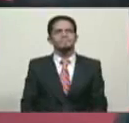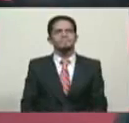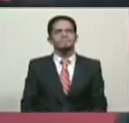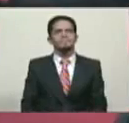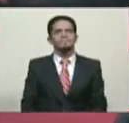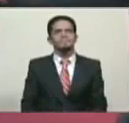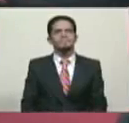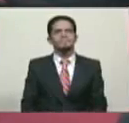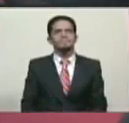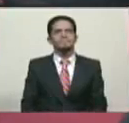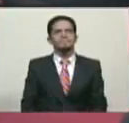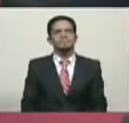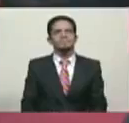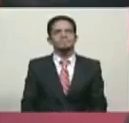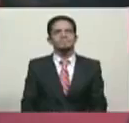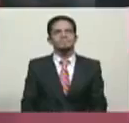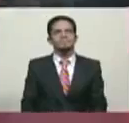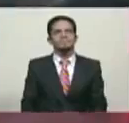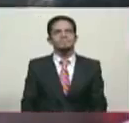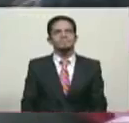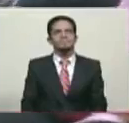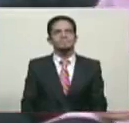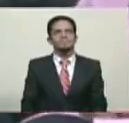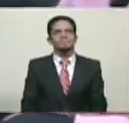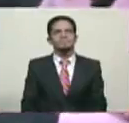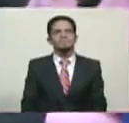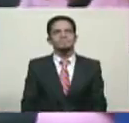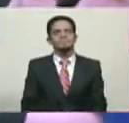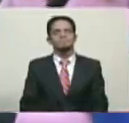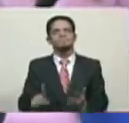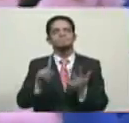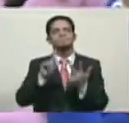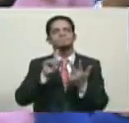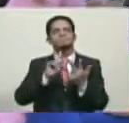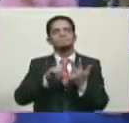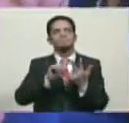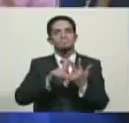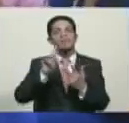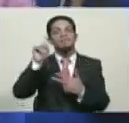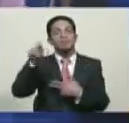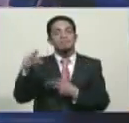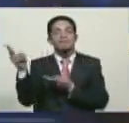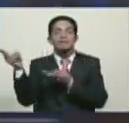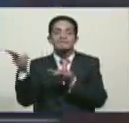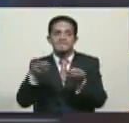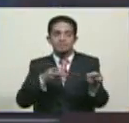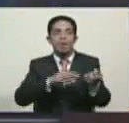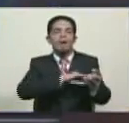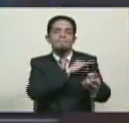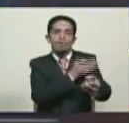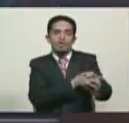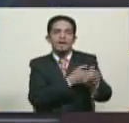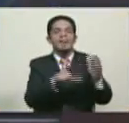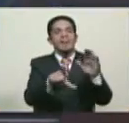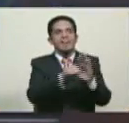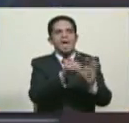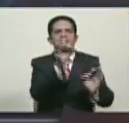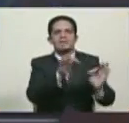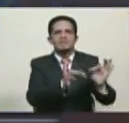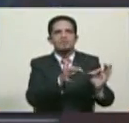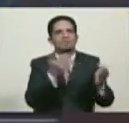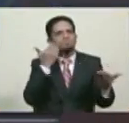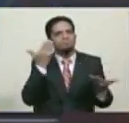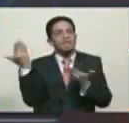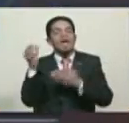También invito al Poder Legislativo, representado por la